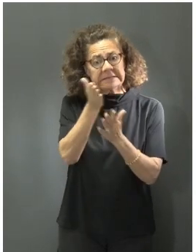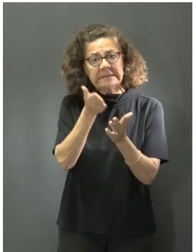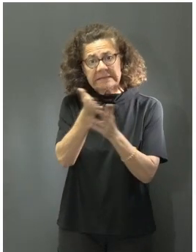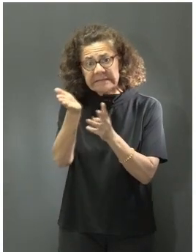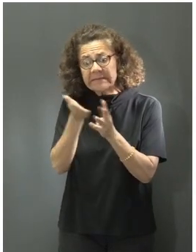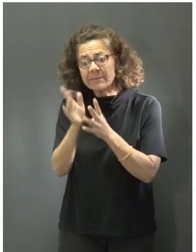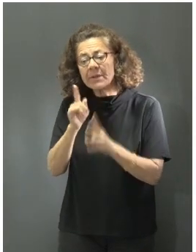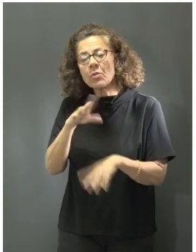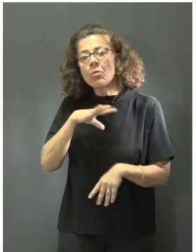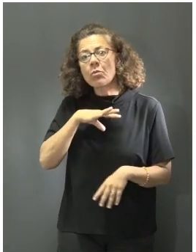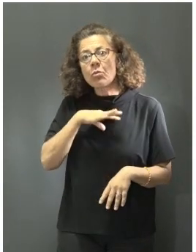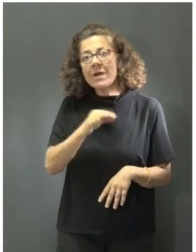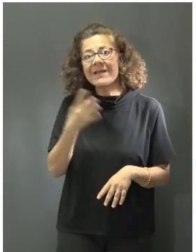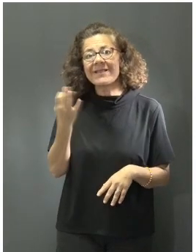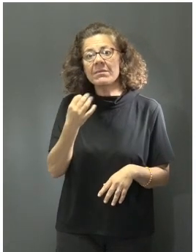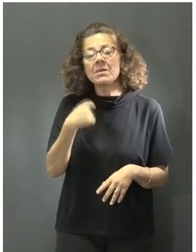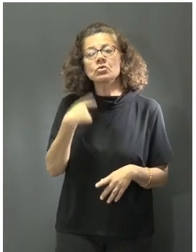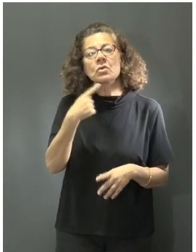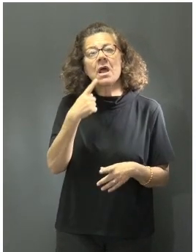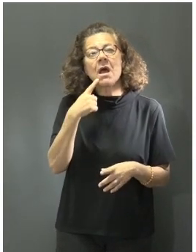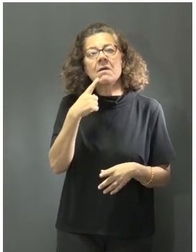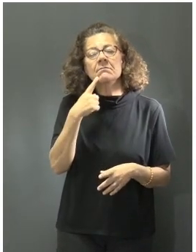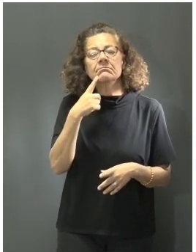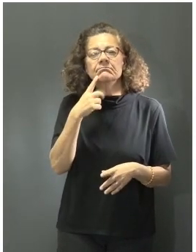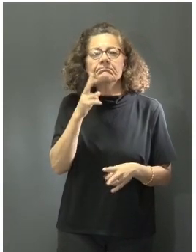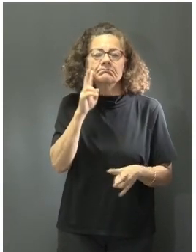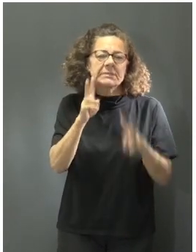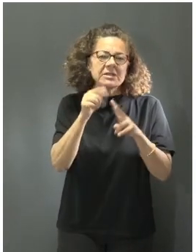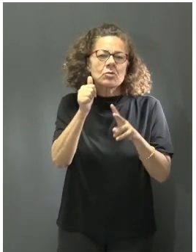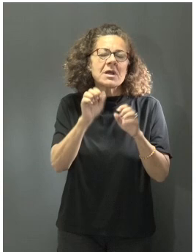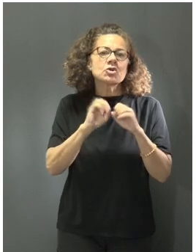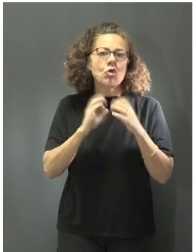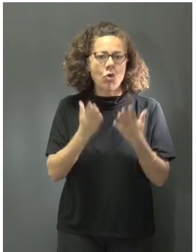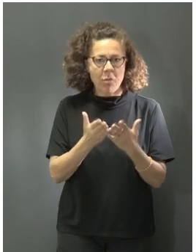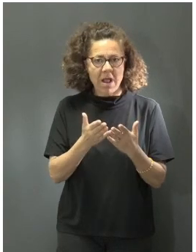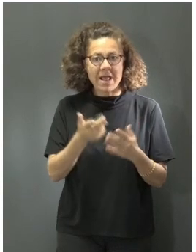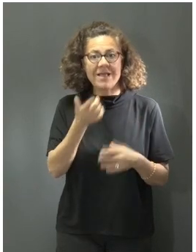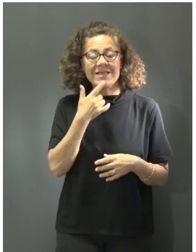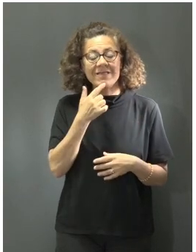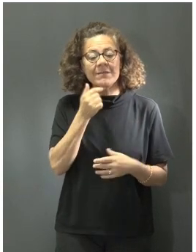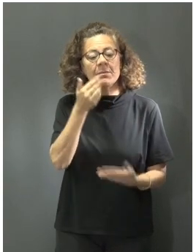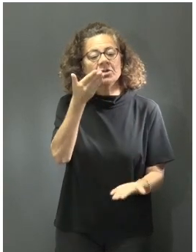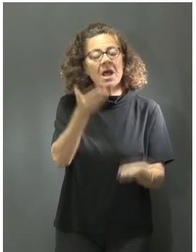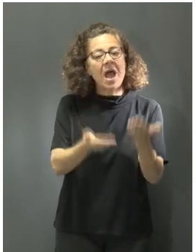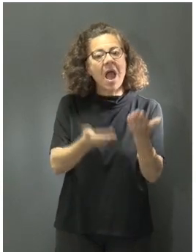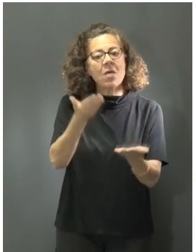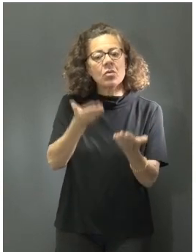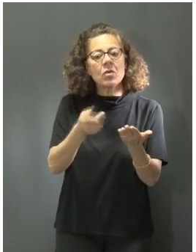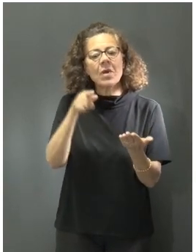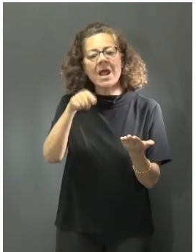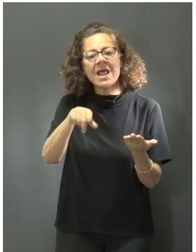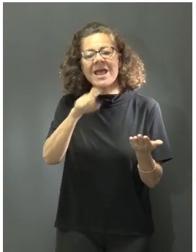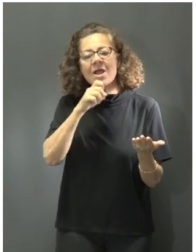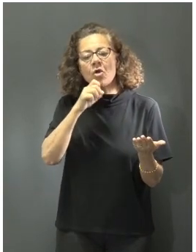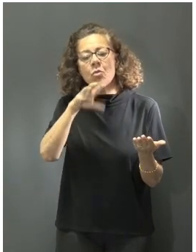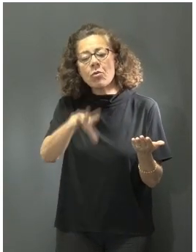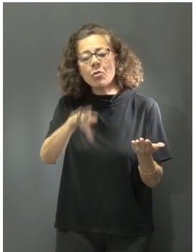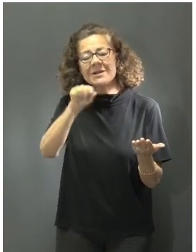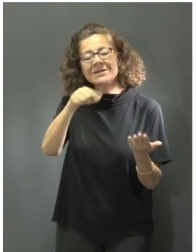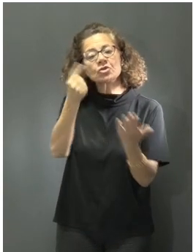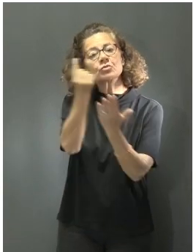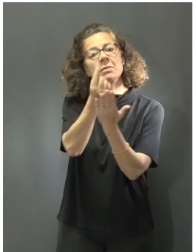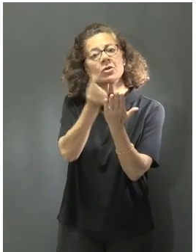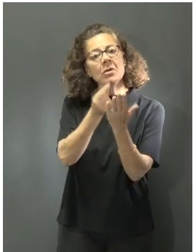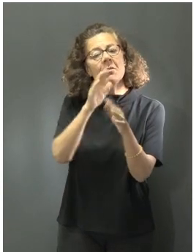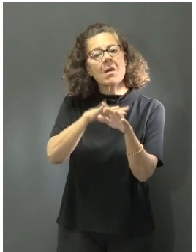que quizá deberíamos tener una visión más global para algunas cosas. El decir, bueno, pues vamos a evaluar cómo de comprensibles son estos pictogramas para